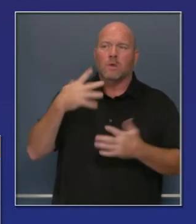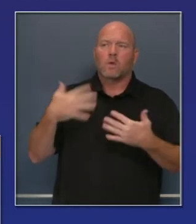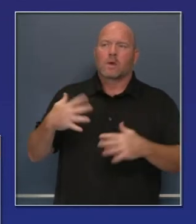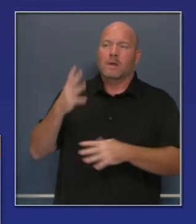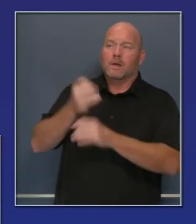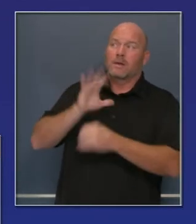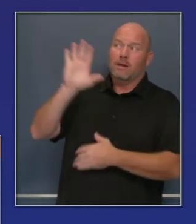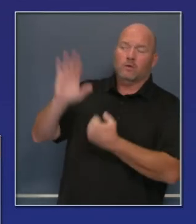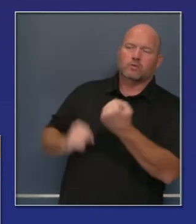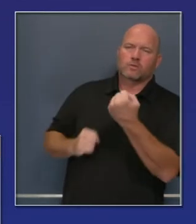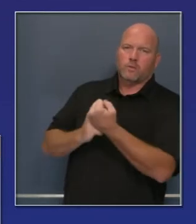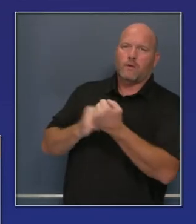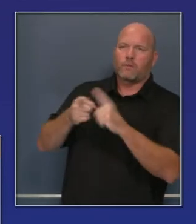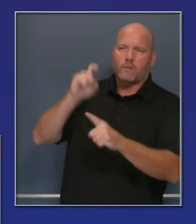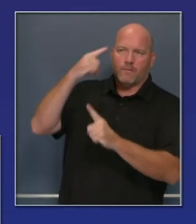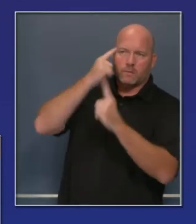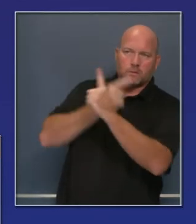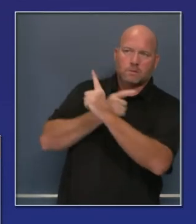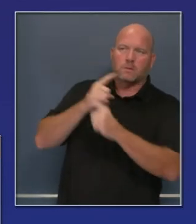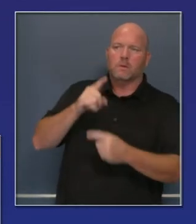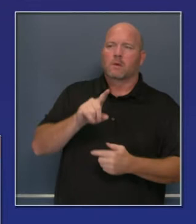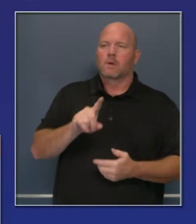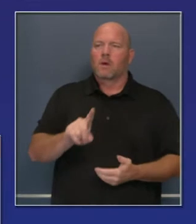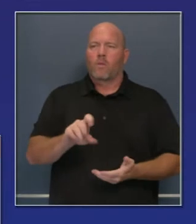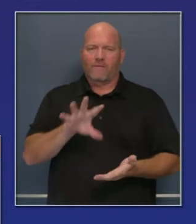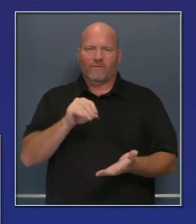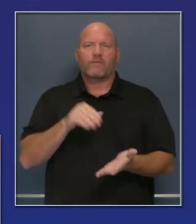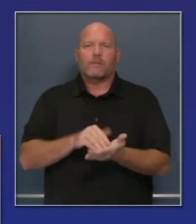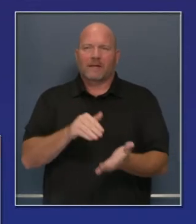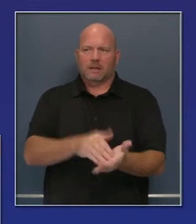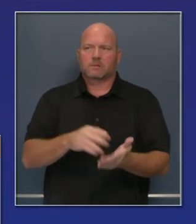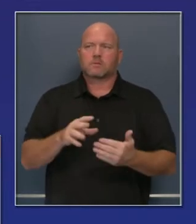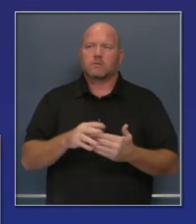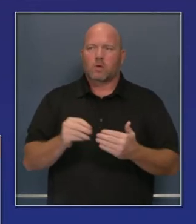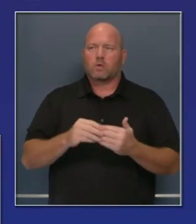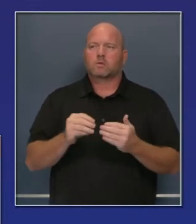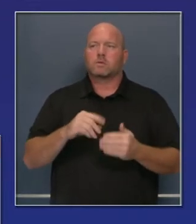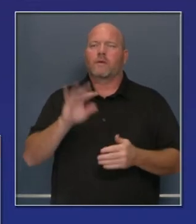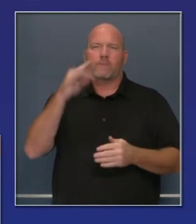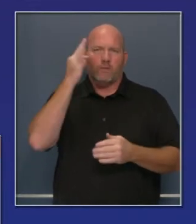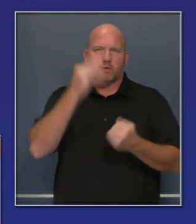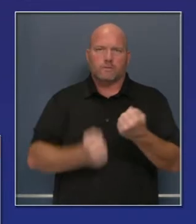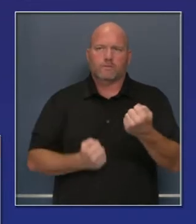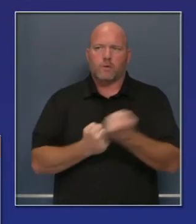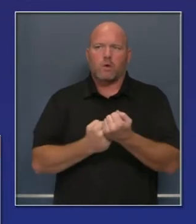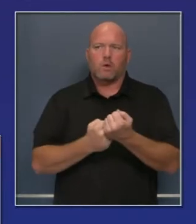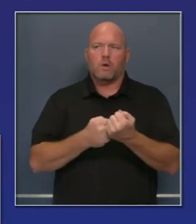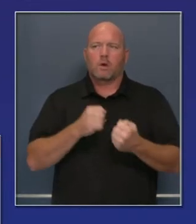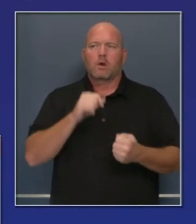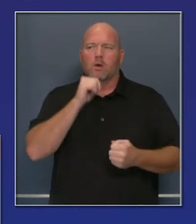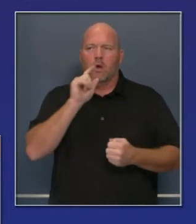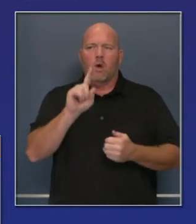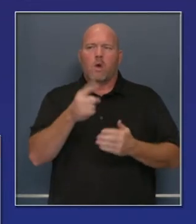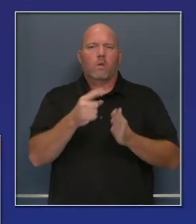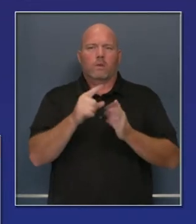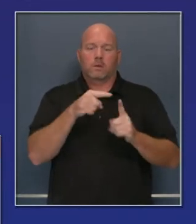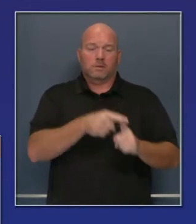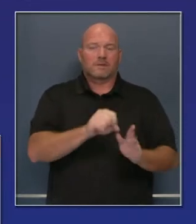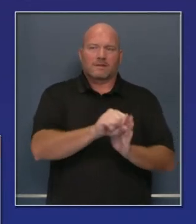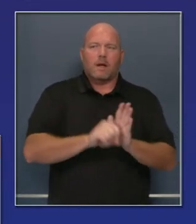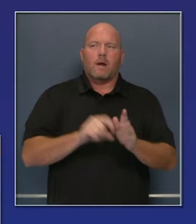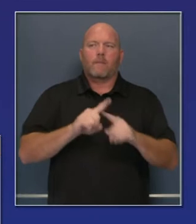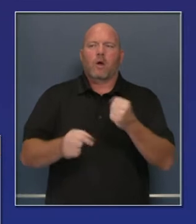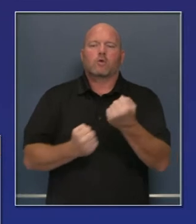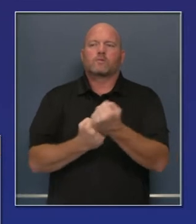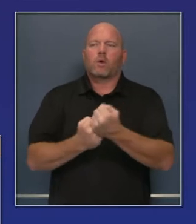para el apoyo que recibimos del gobierno federal. 150 millones de dólares de apoyo federal es proporcionado no solo al estado, sino también